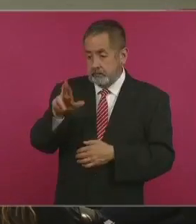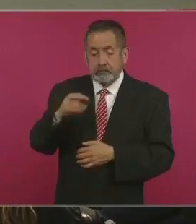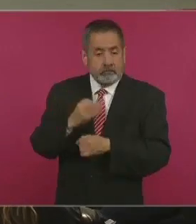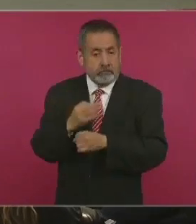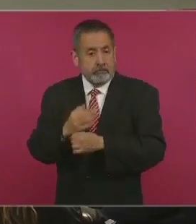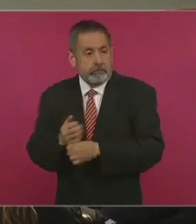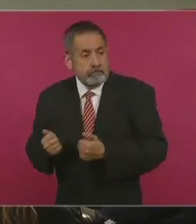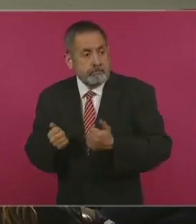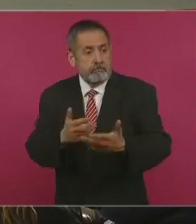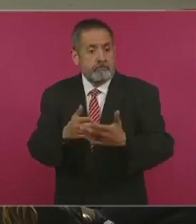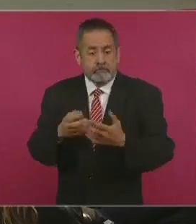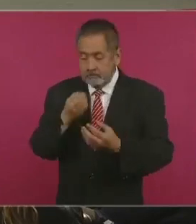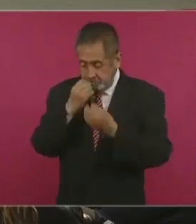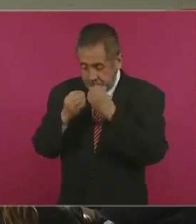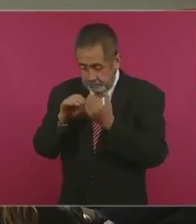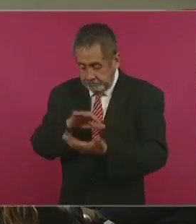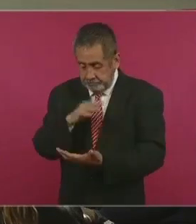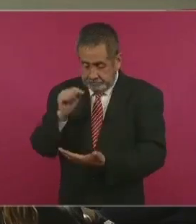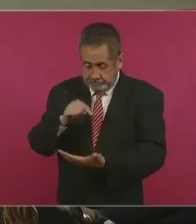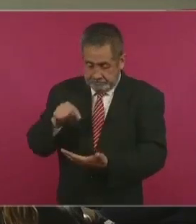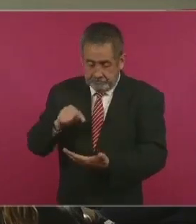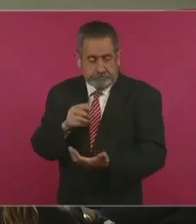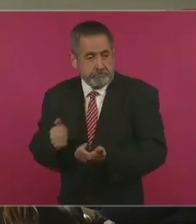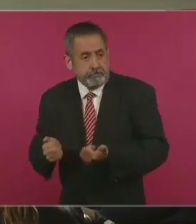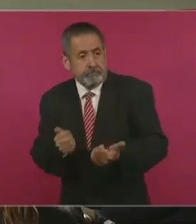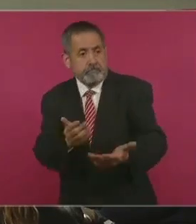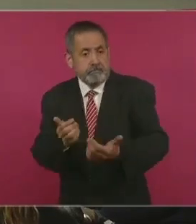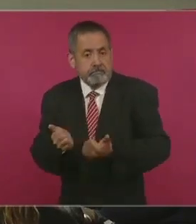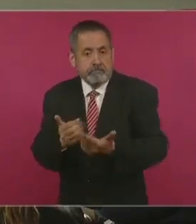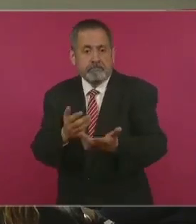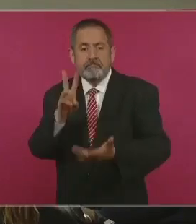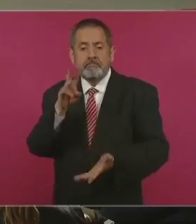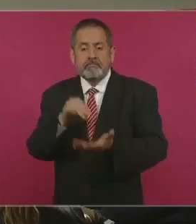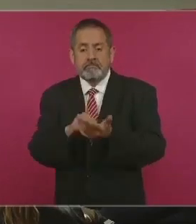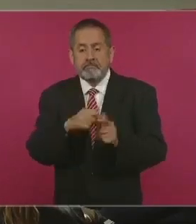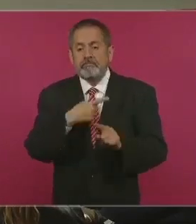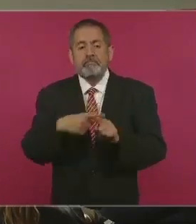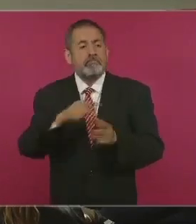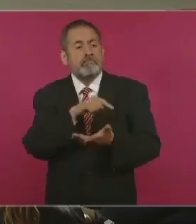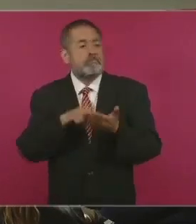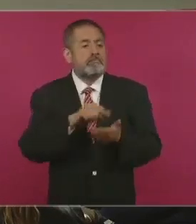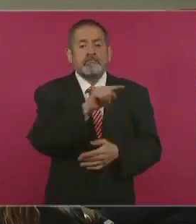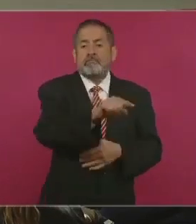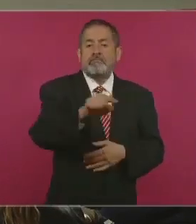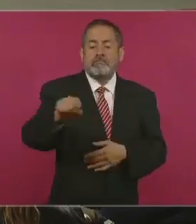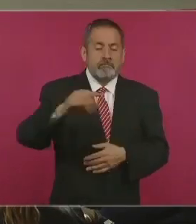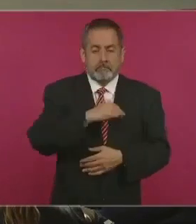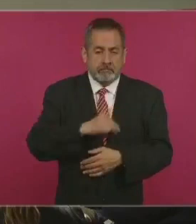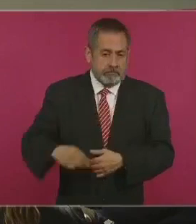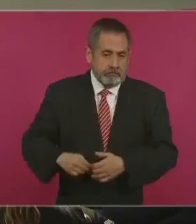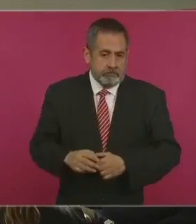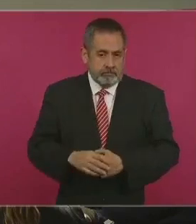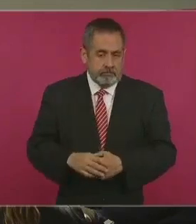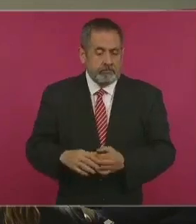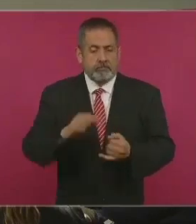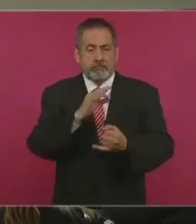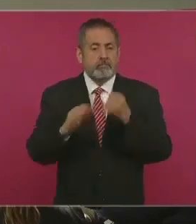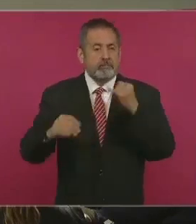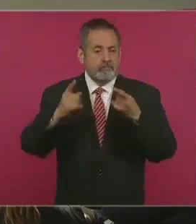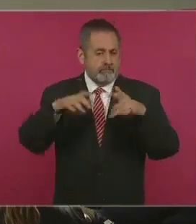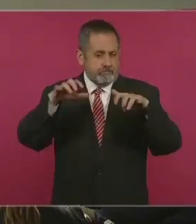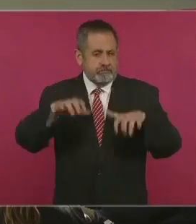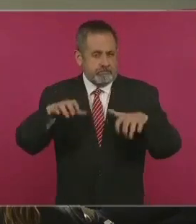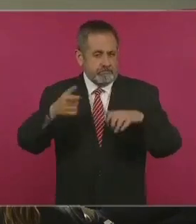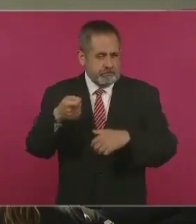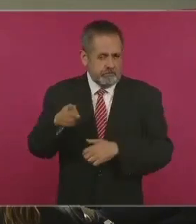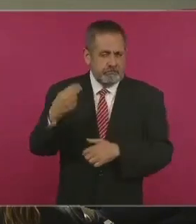3,000 despensas a los municipios más afectados. Por último, la tormenta tropical Max afectó